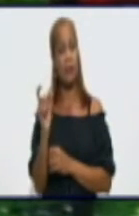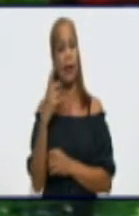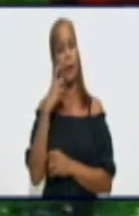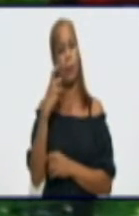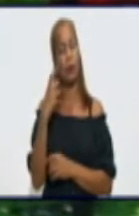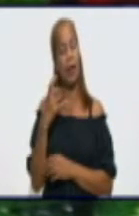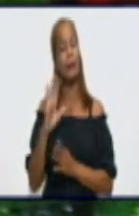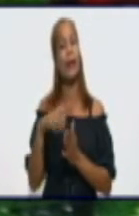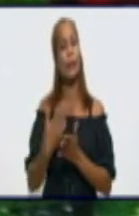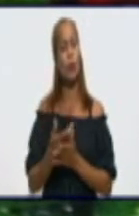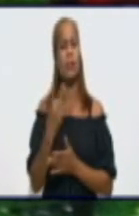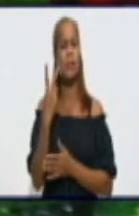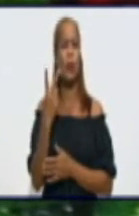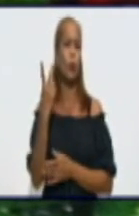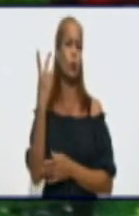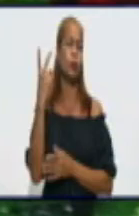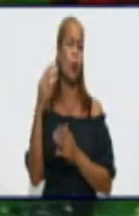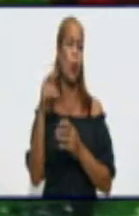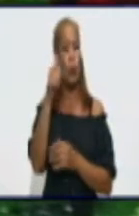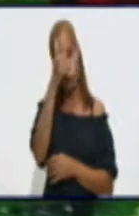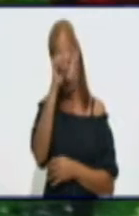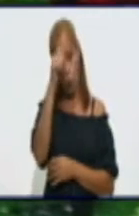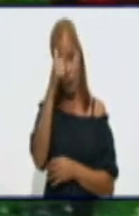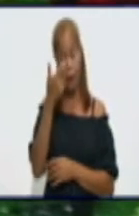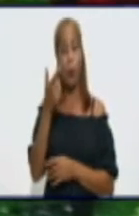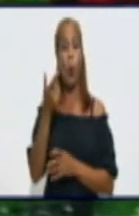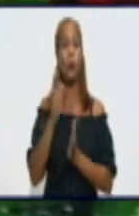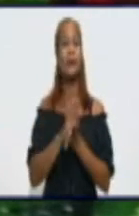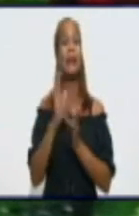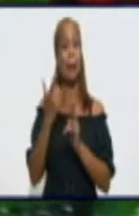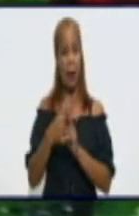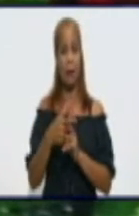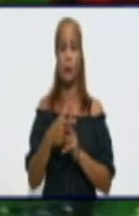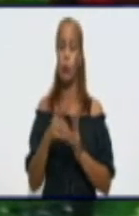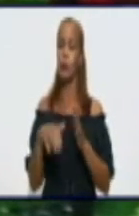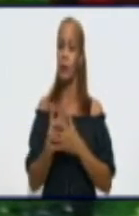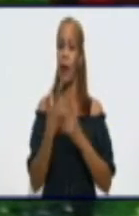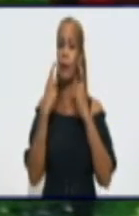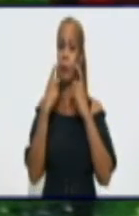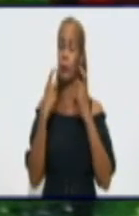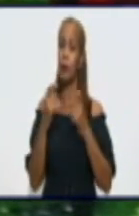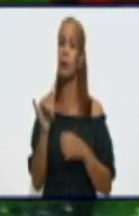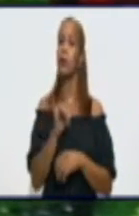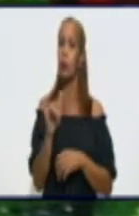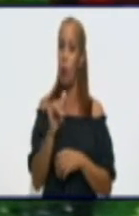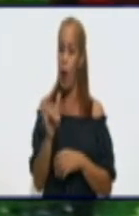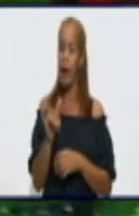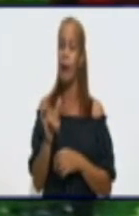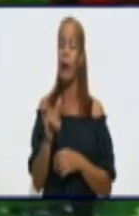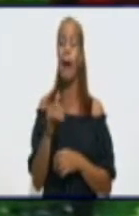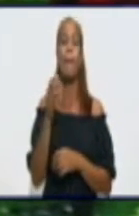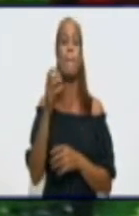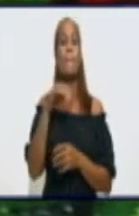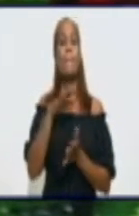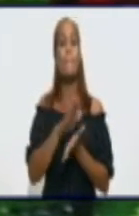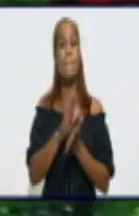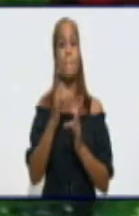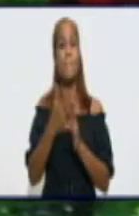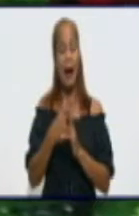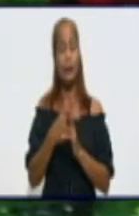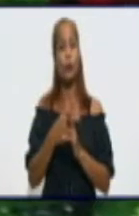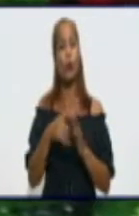mayo es el Día de las Madres y es un día para estar en familia, también mayo reserva el Día de la